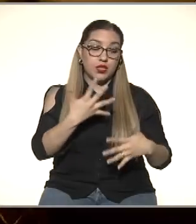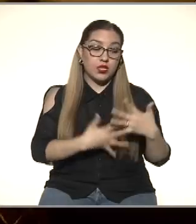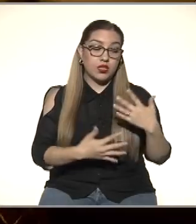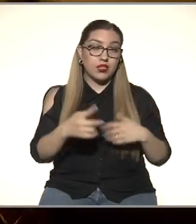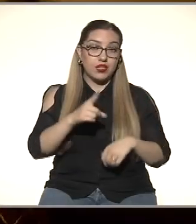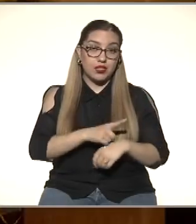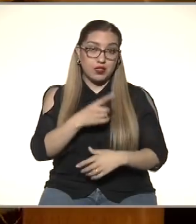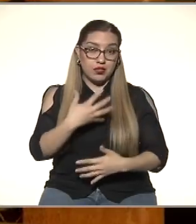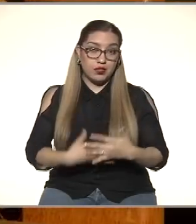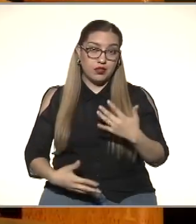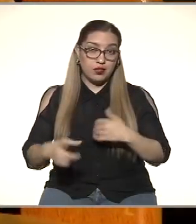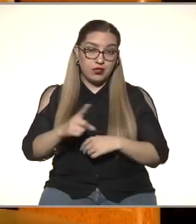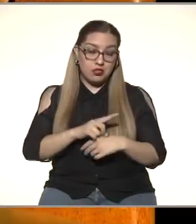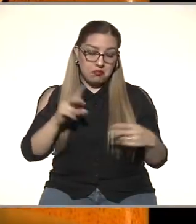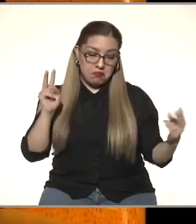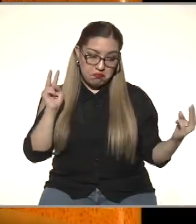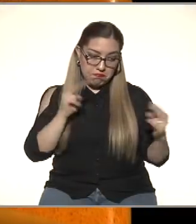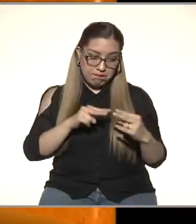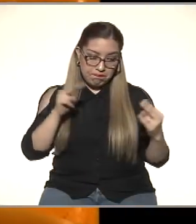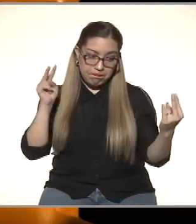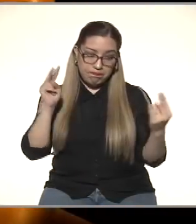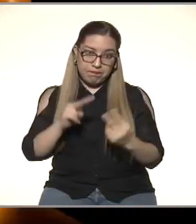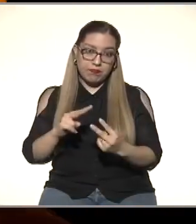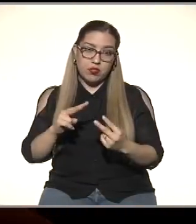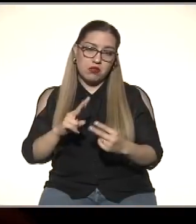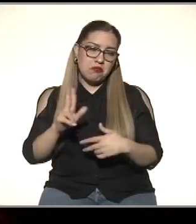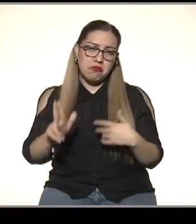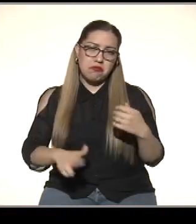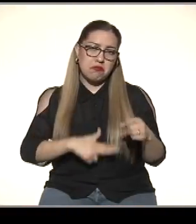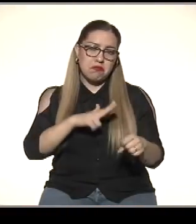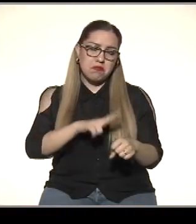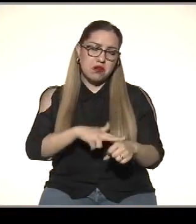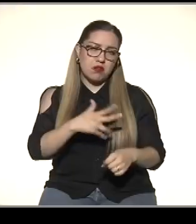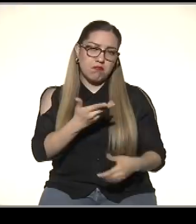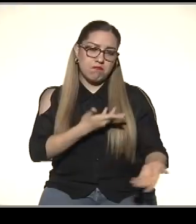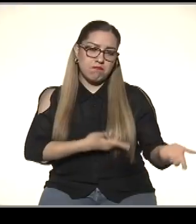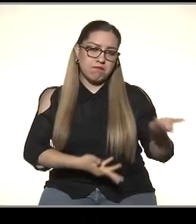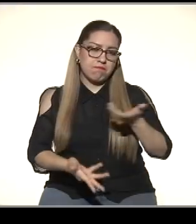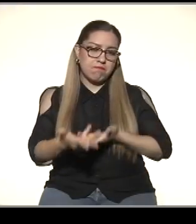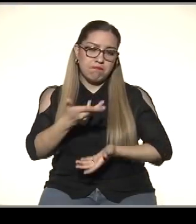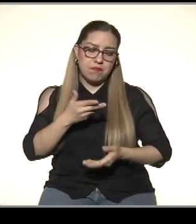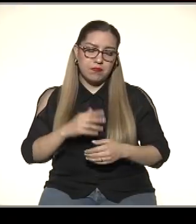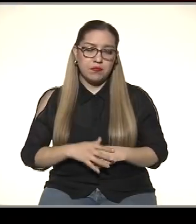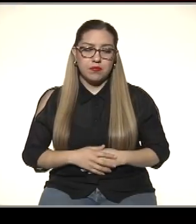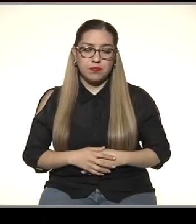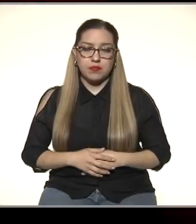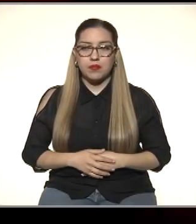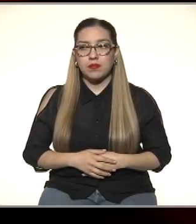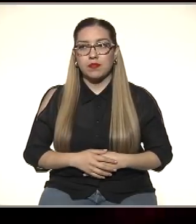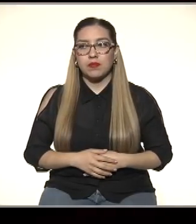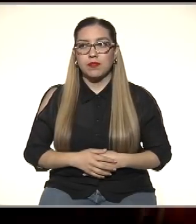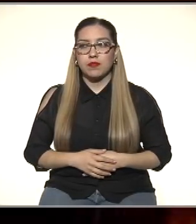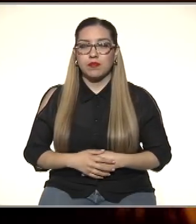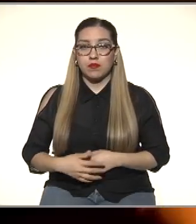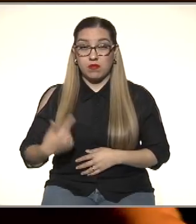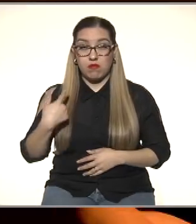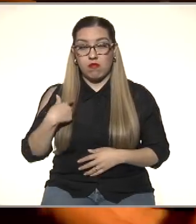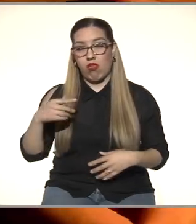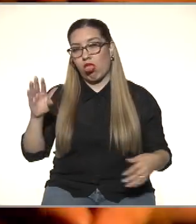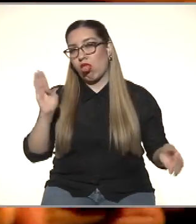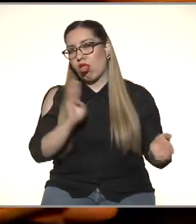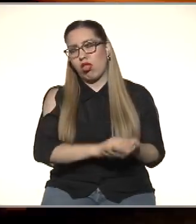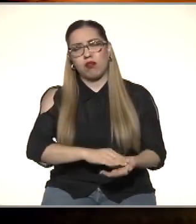días y convivo con ella de una manera normal. De cierta manera nunca descuidé a la niña debido a